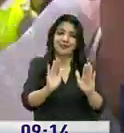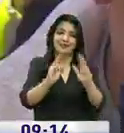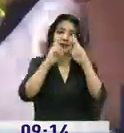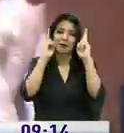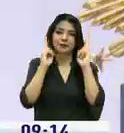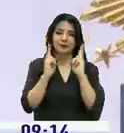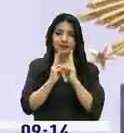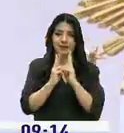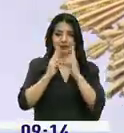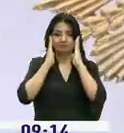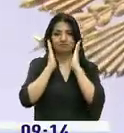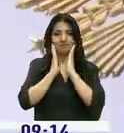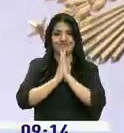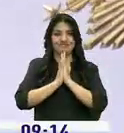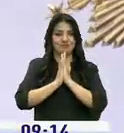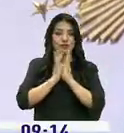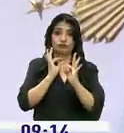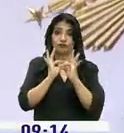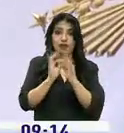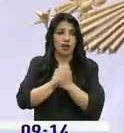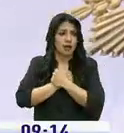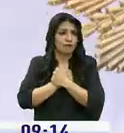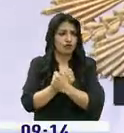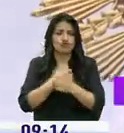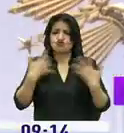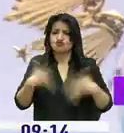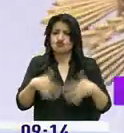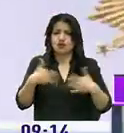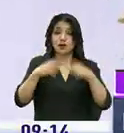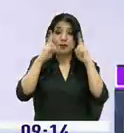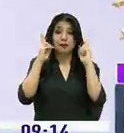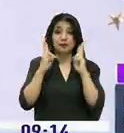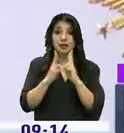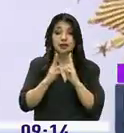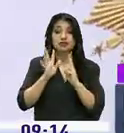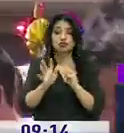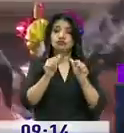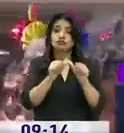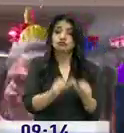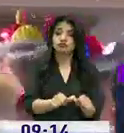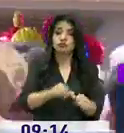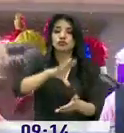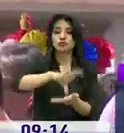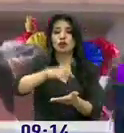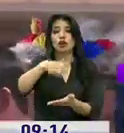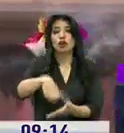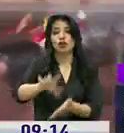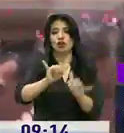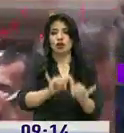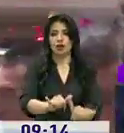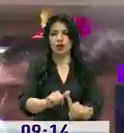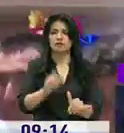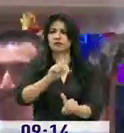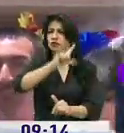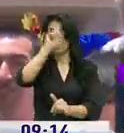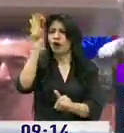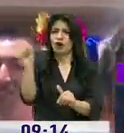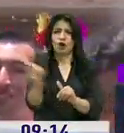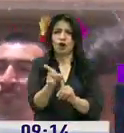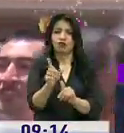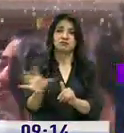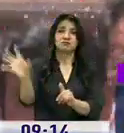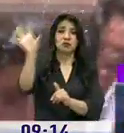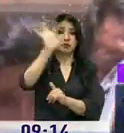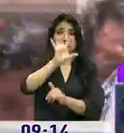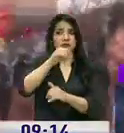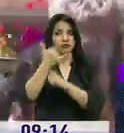la Virgen María. Las muestras de fe y de amor para la Virgen del Cisne se dan durante su estadía en la ciudad de Loja. Vienen de todas las partes del país